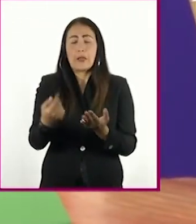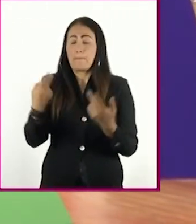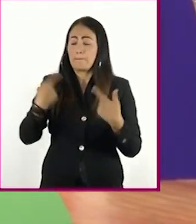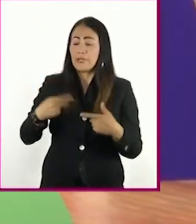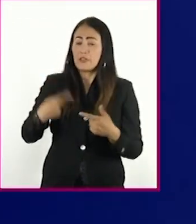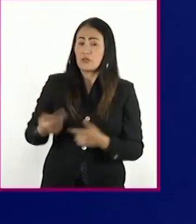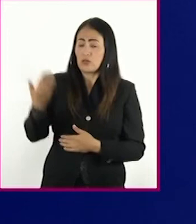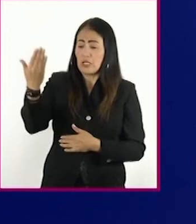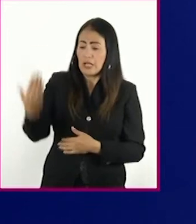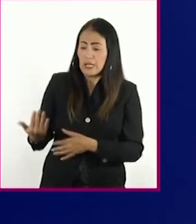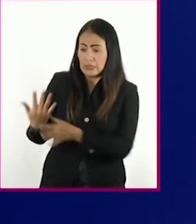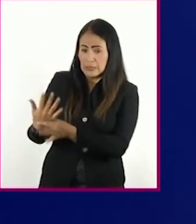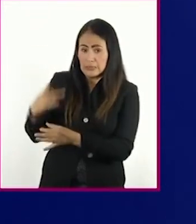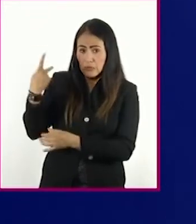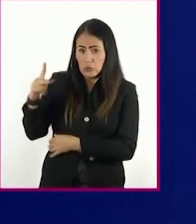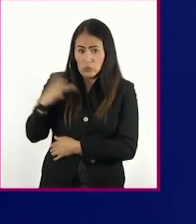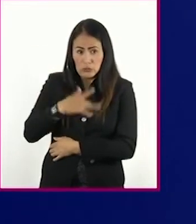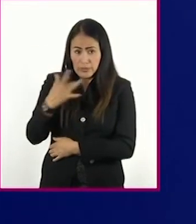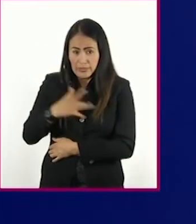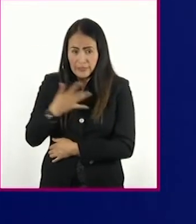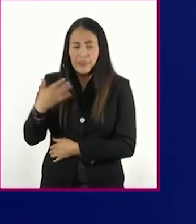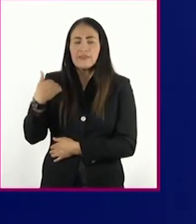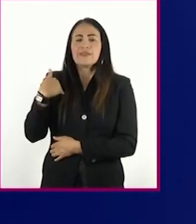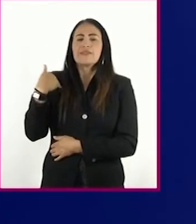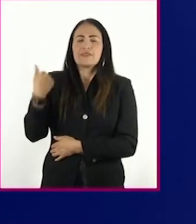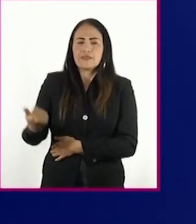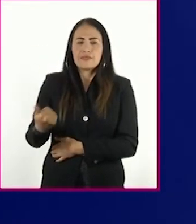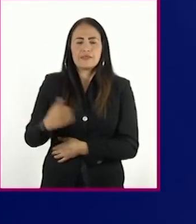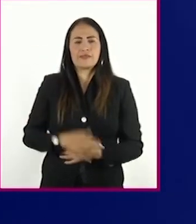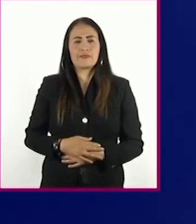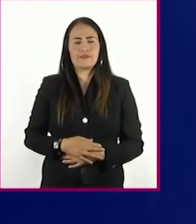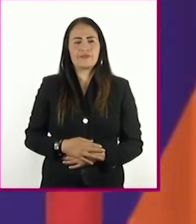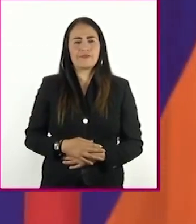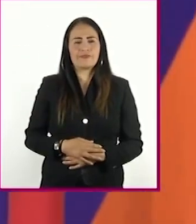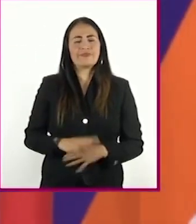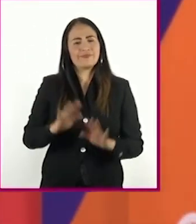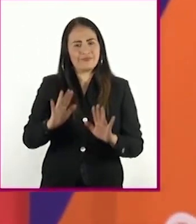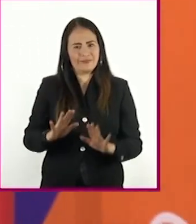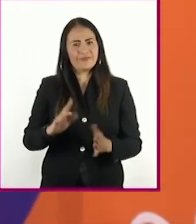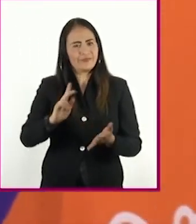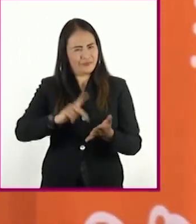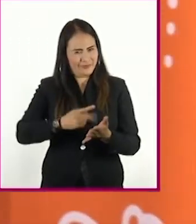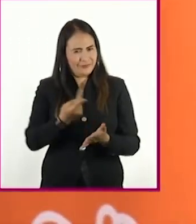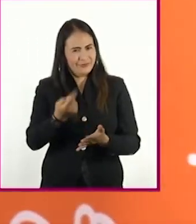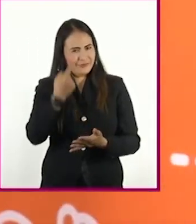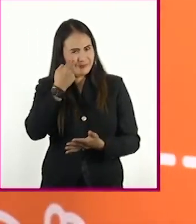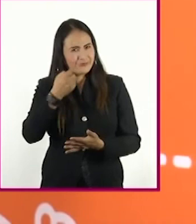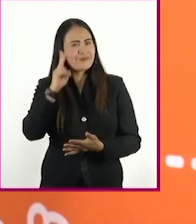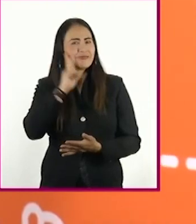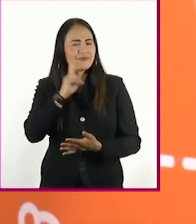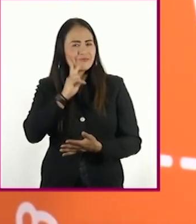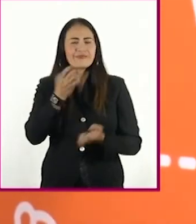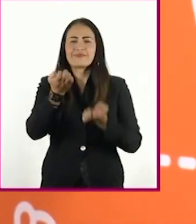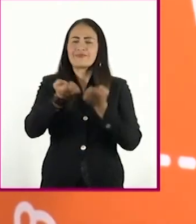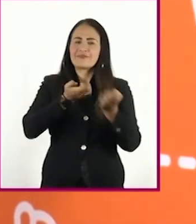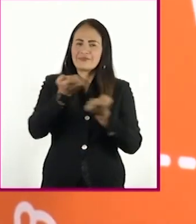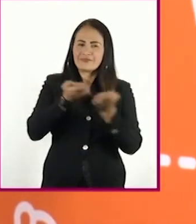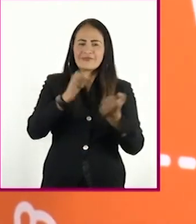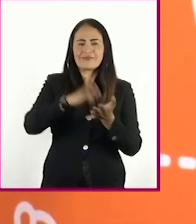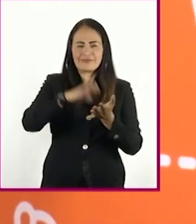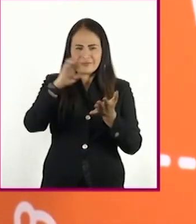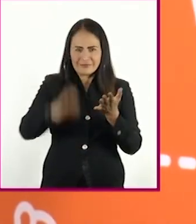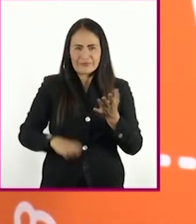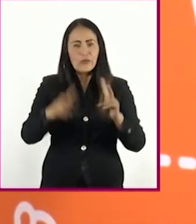autor. Oye, ¿qué te parece si, para reafirmar, hacemos un ejercicio? Planteamos un